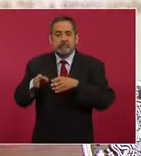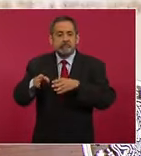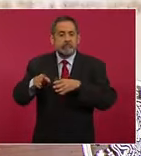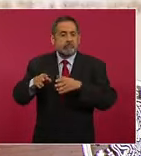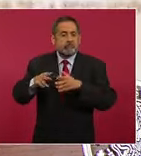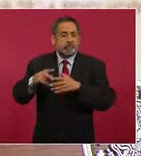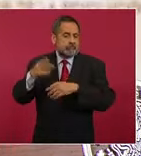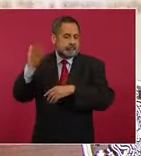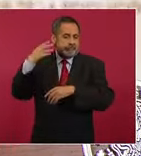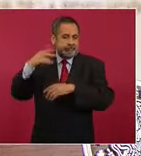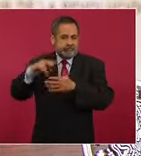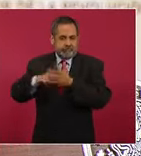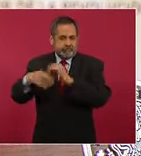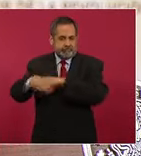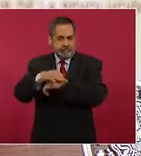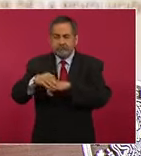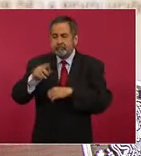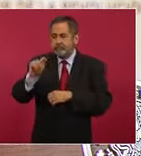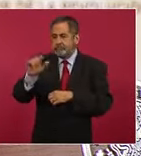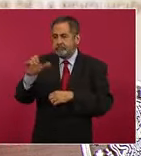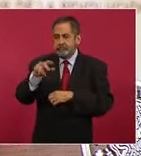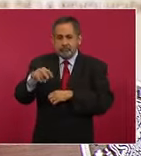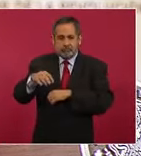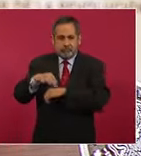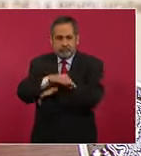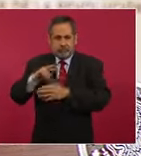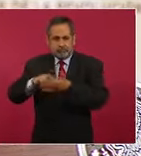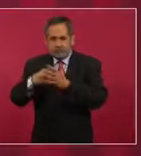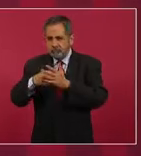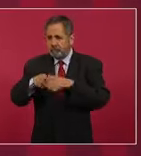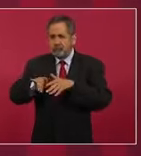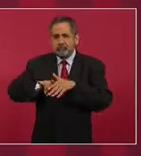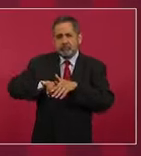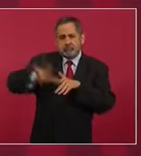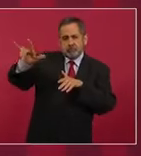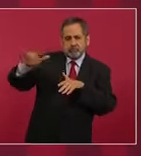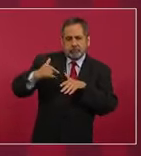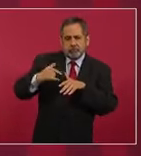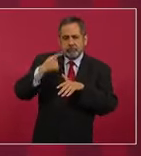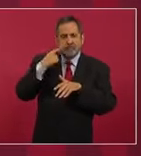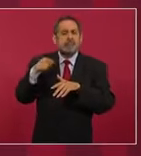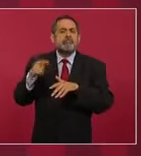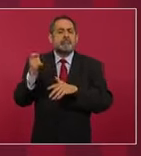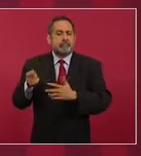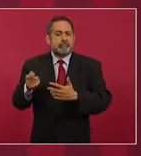del aeropuerto de Texcoco para que